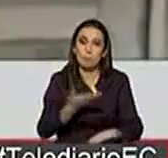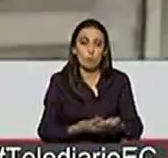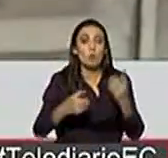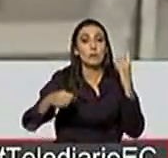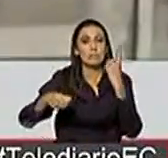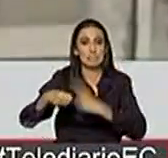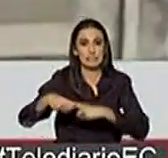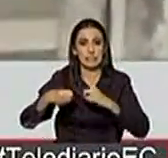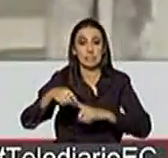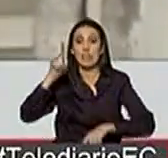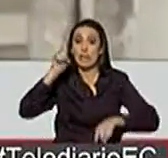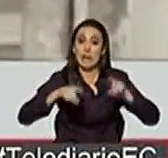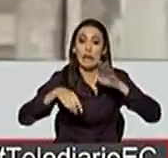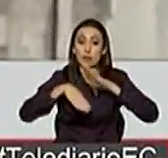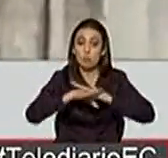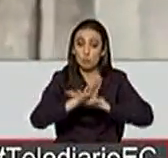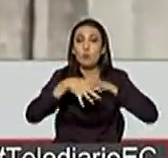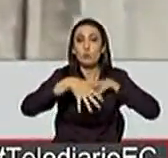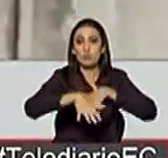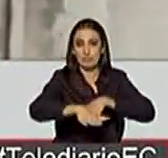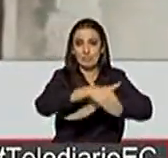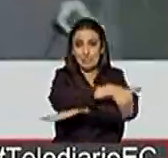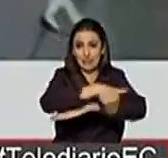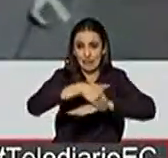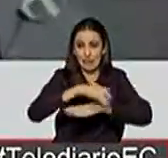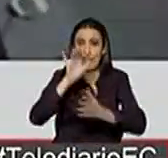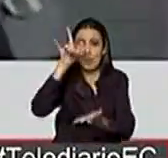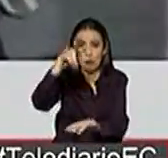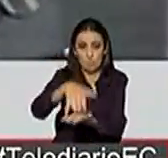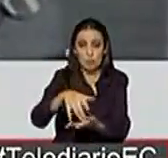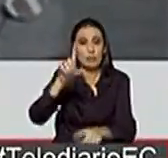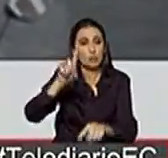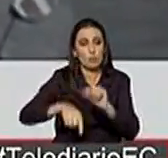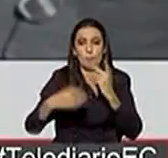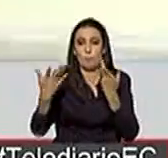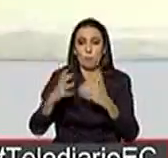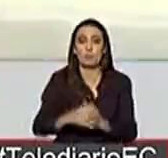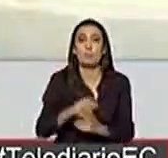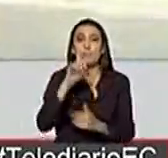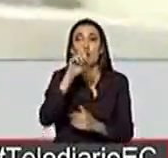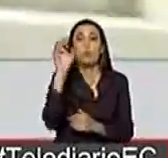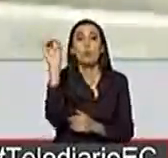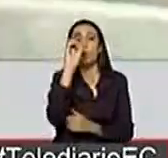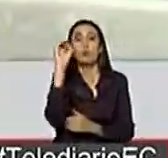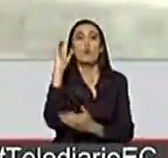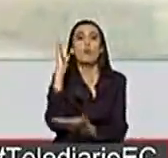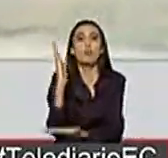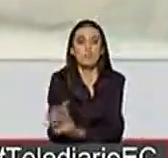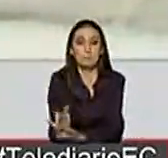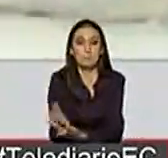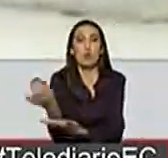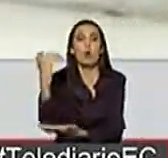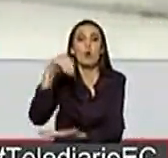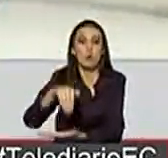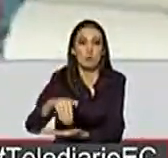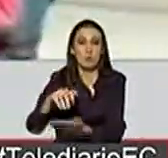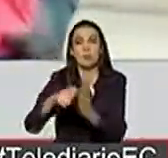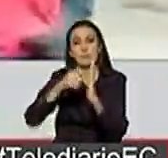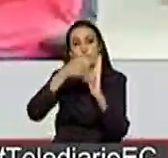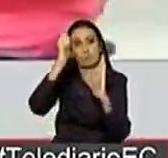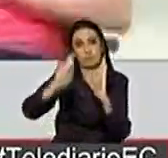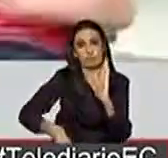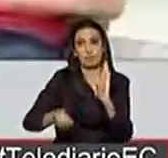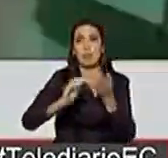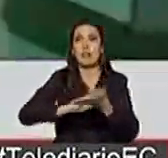quitó por las irregularidades en el transporte aéreo el pasado 1 de octubre se suspendió por novena ocasión la diligencia